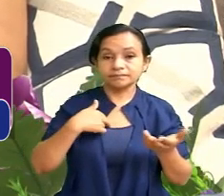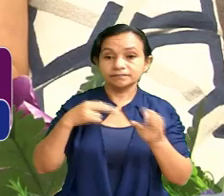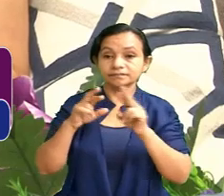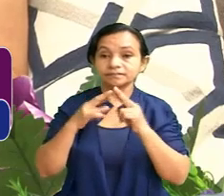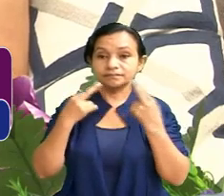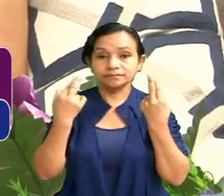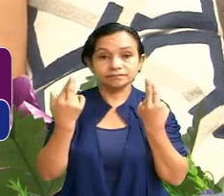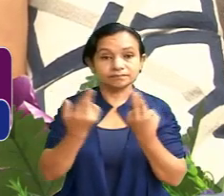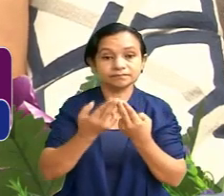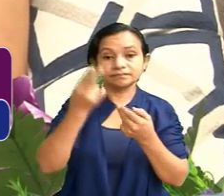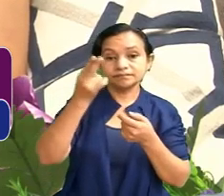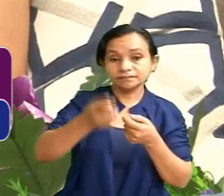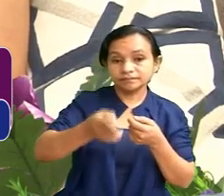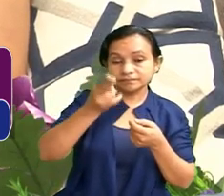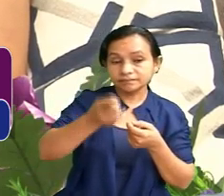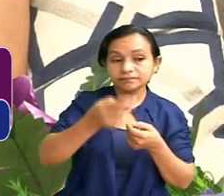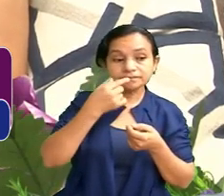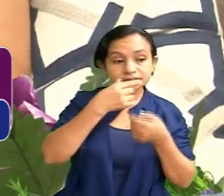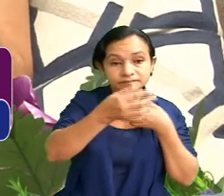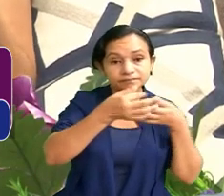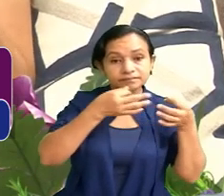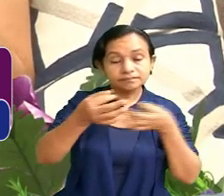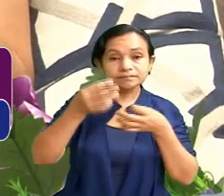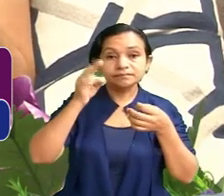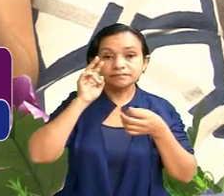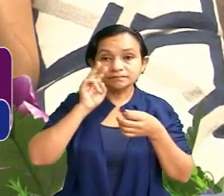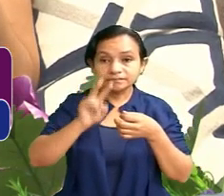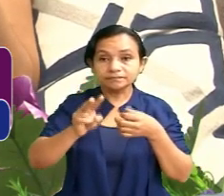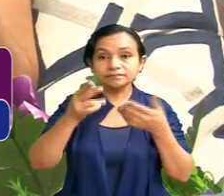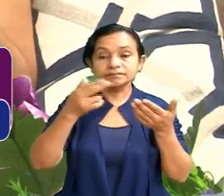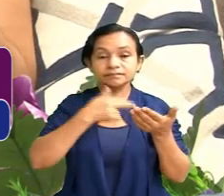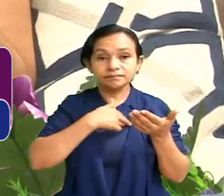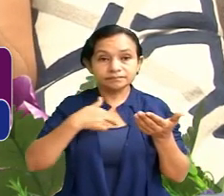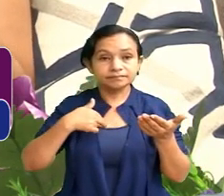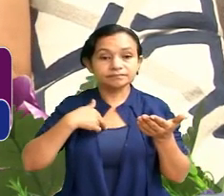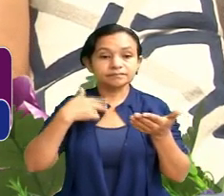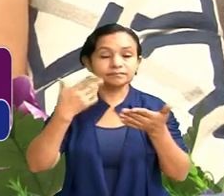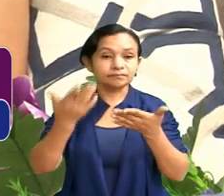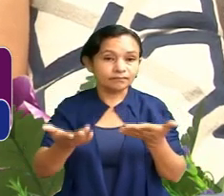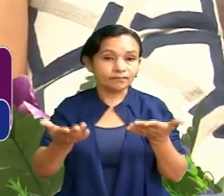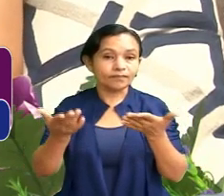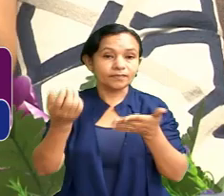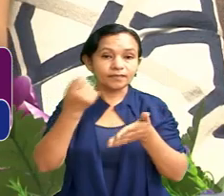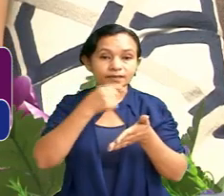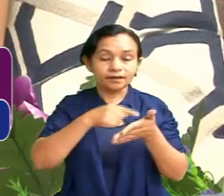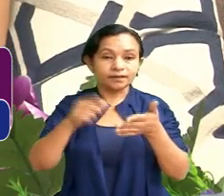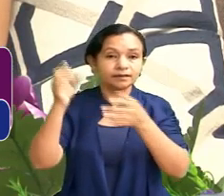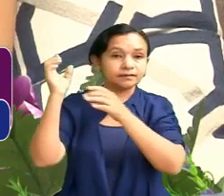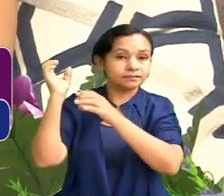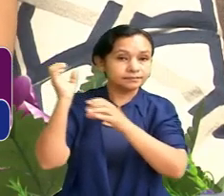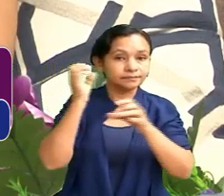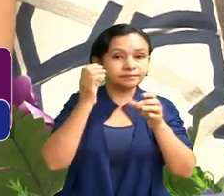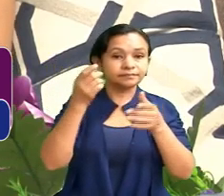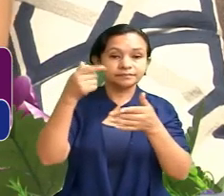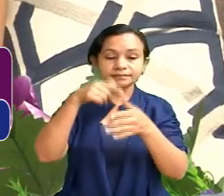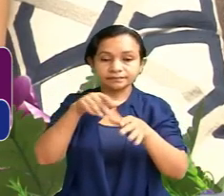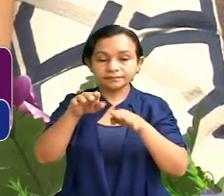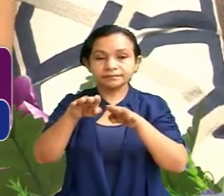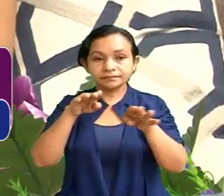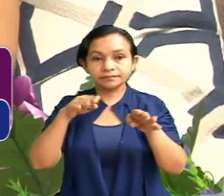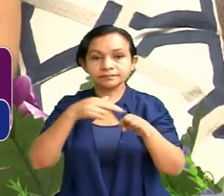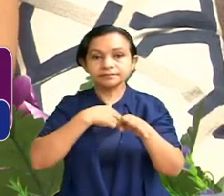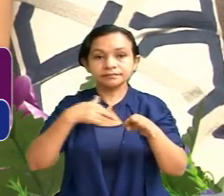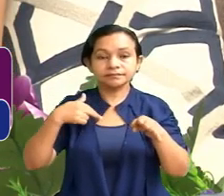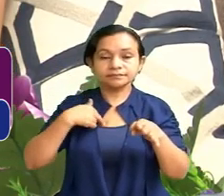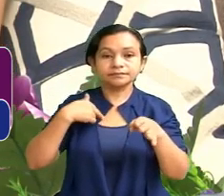a hablar con los taxistas y revisar mira vamos a tener esta situación semana santa este punto siempre se congestiona habrá que